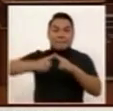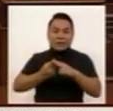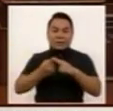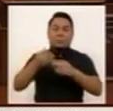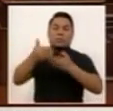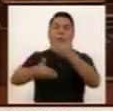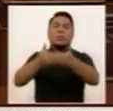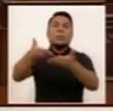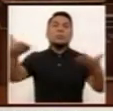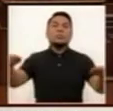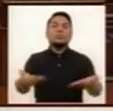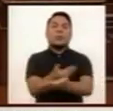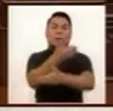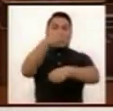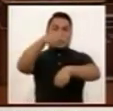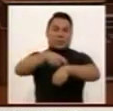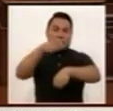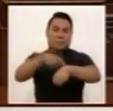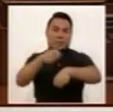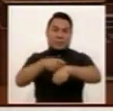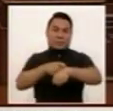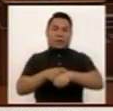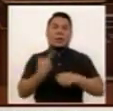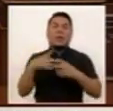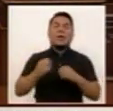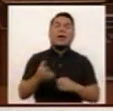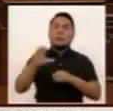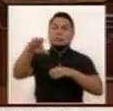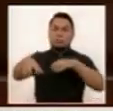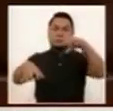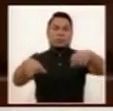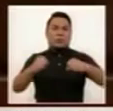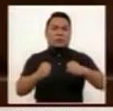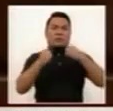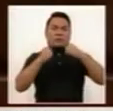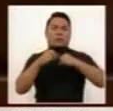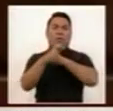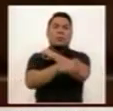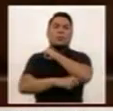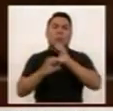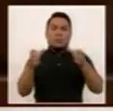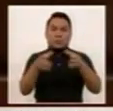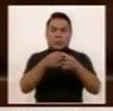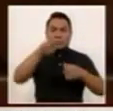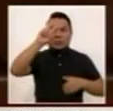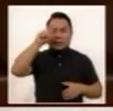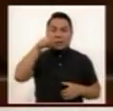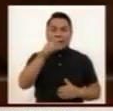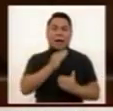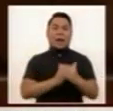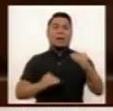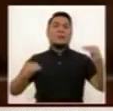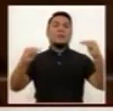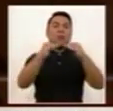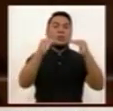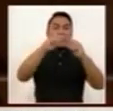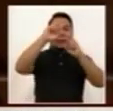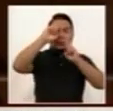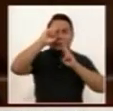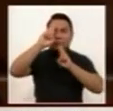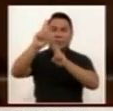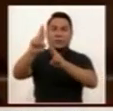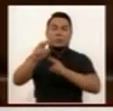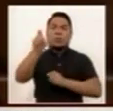etapa de refundación institucional del país, en que la democracia y el respeto por el